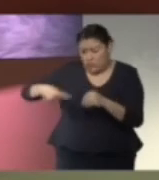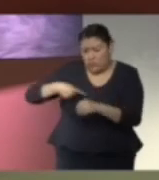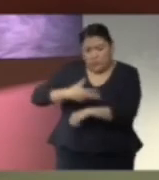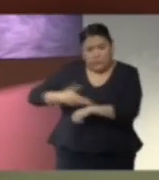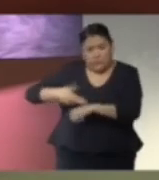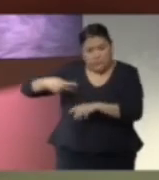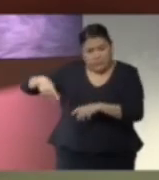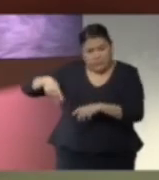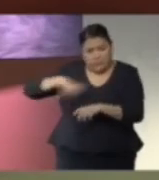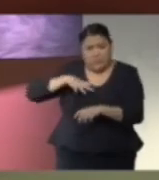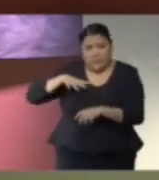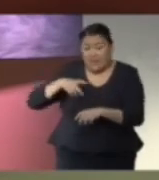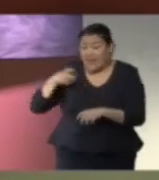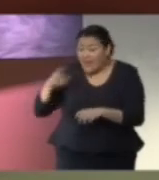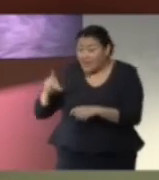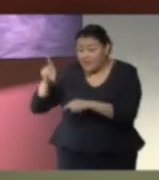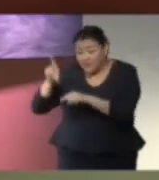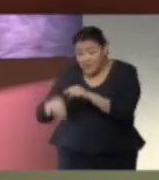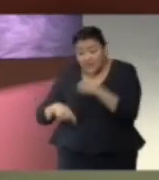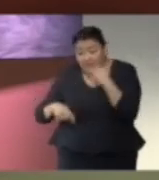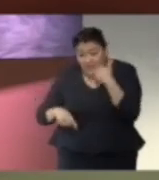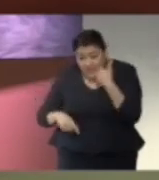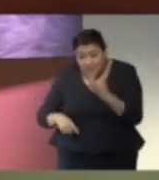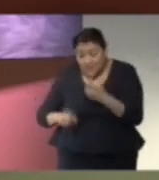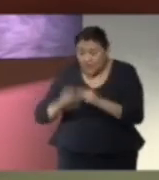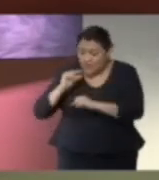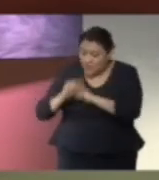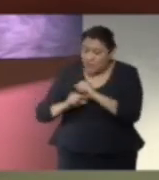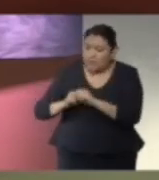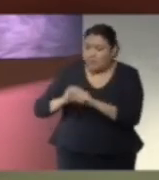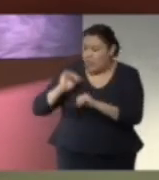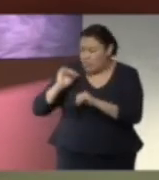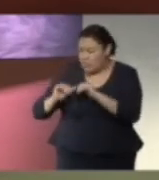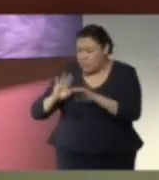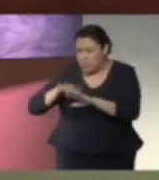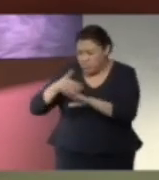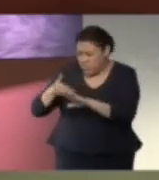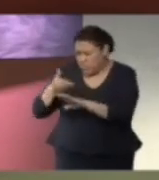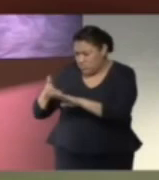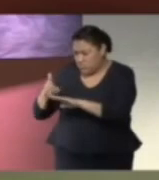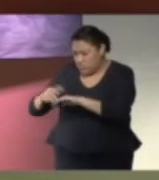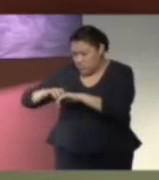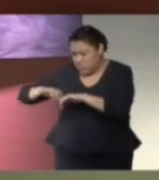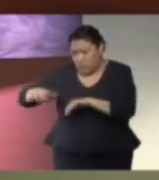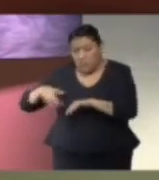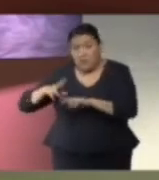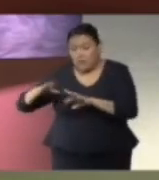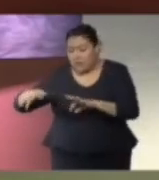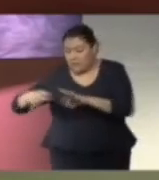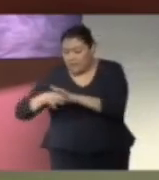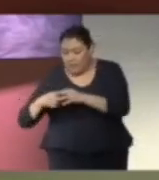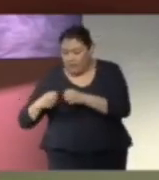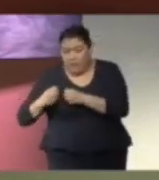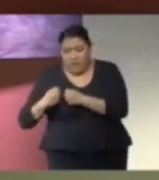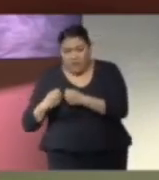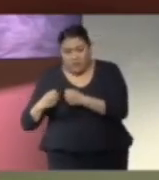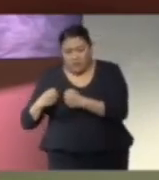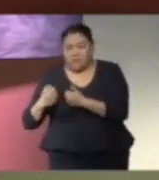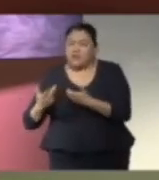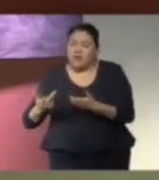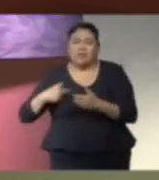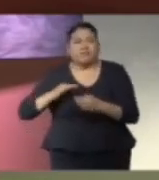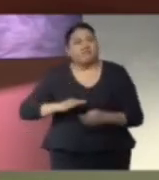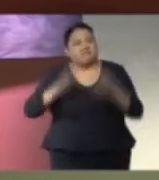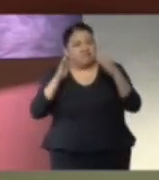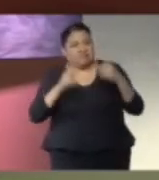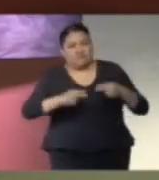Eso es lo que se quiere debilitar y eso es lo que se ha venido desarticulando, porque eso da fuerza a la comunidad y da autonomía y por lo tanto hay